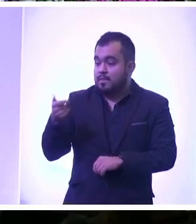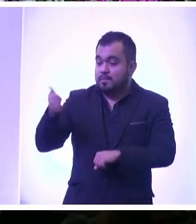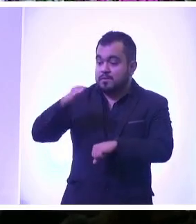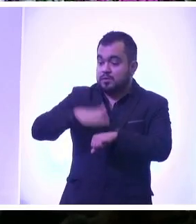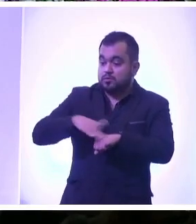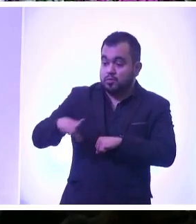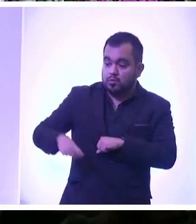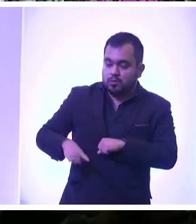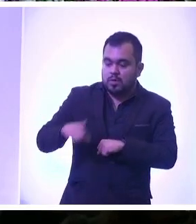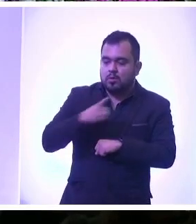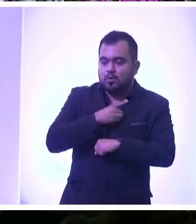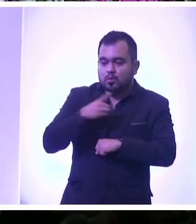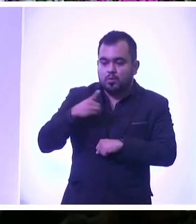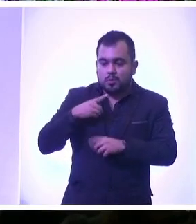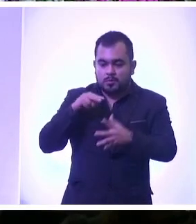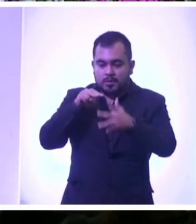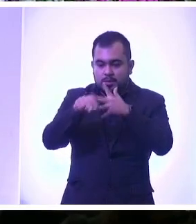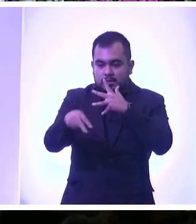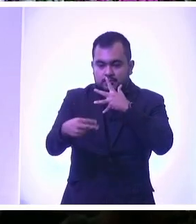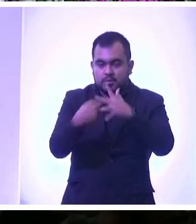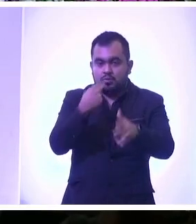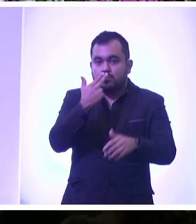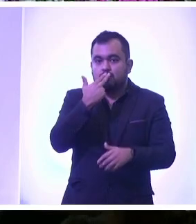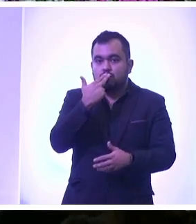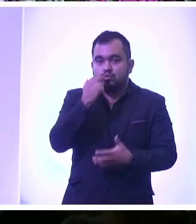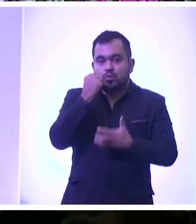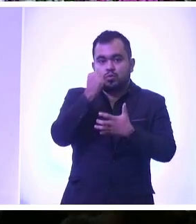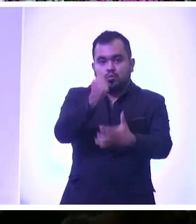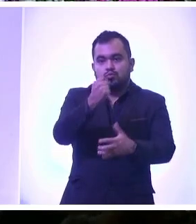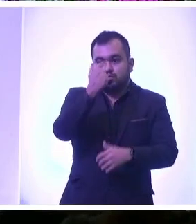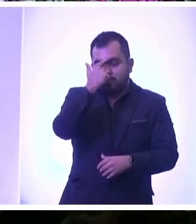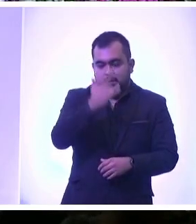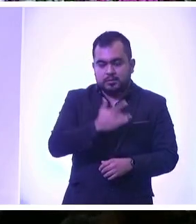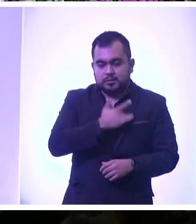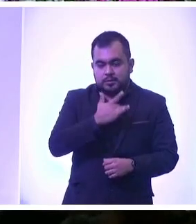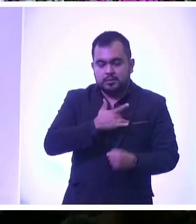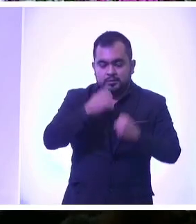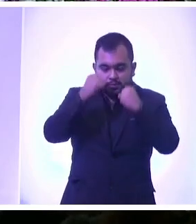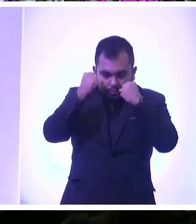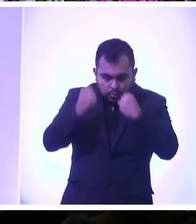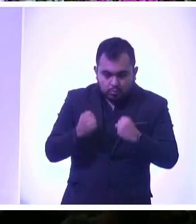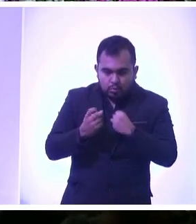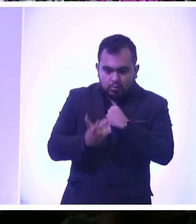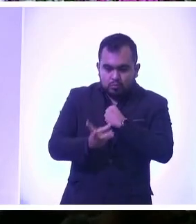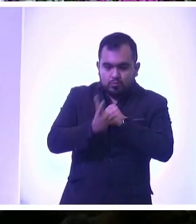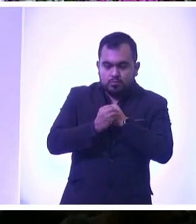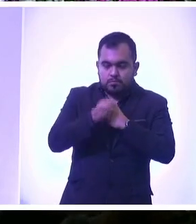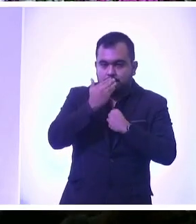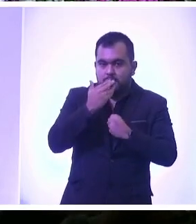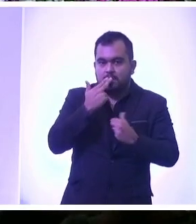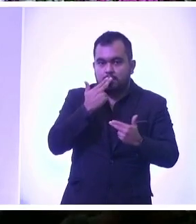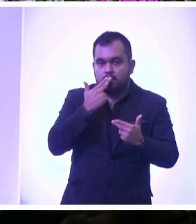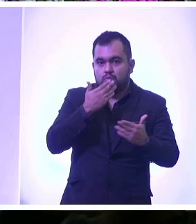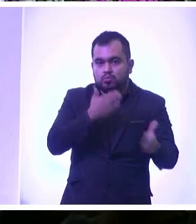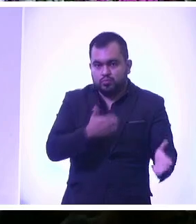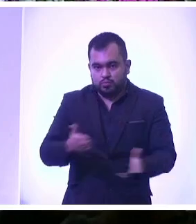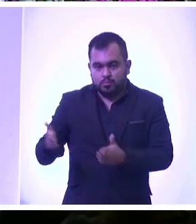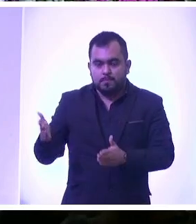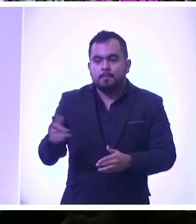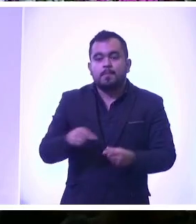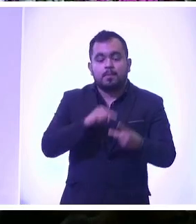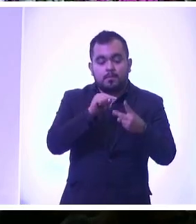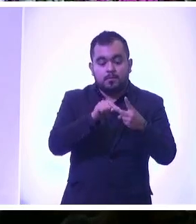debe transparentar el uso del recurso para tener certidumbre Y ser legítimo ese ese uso el segundo